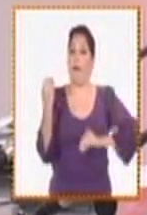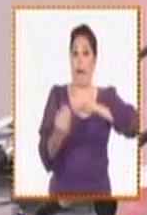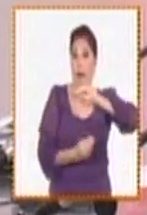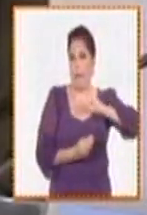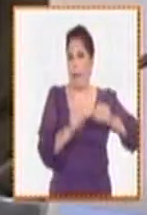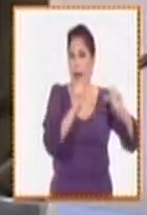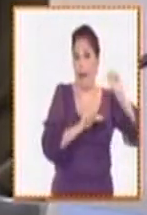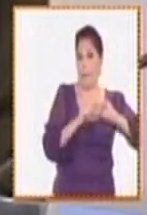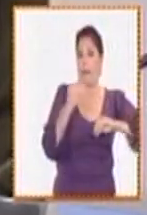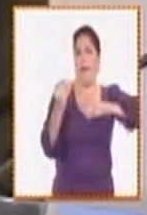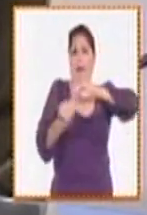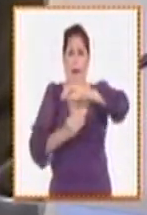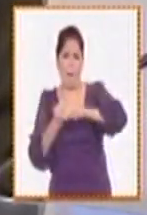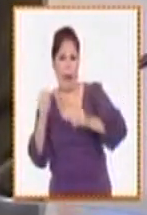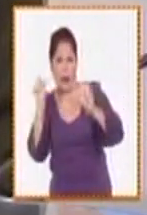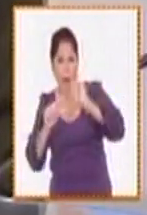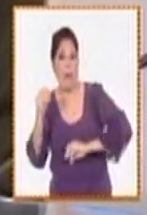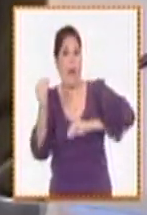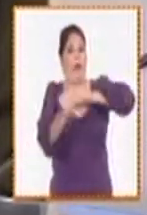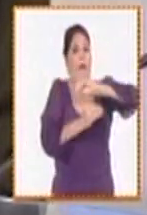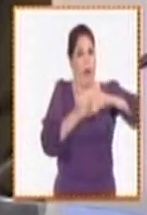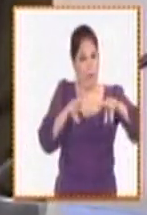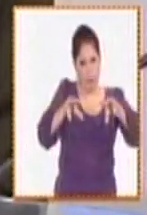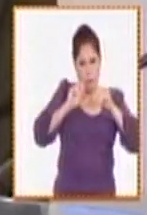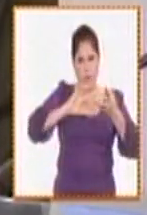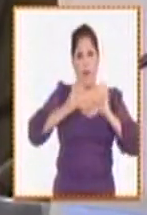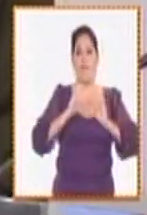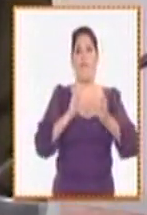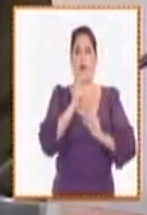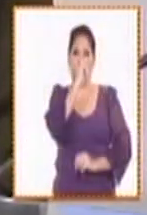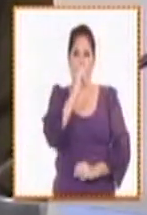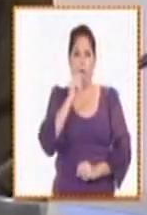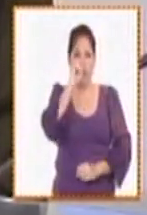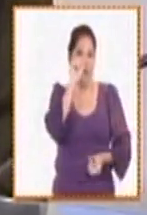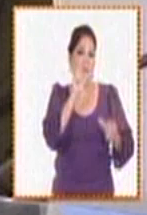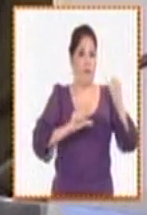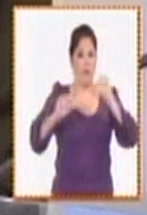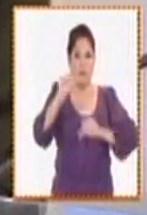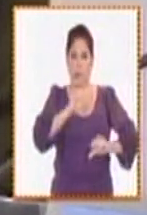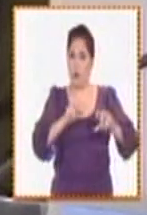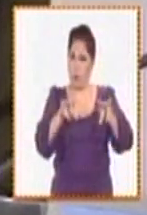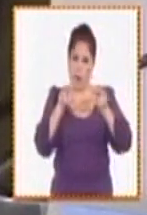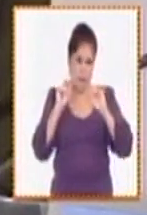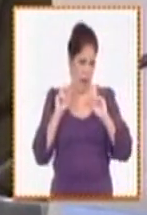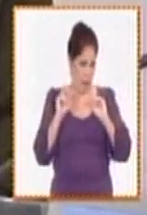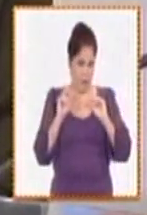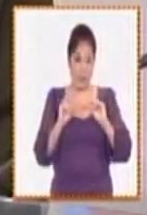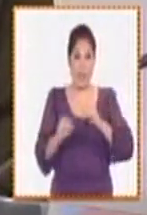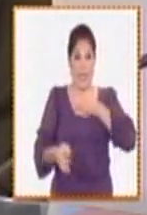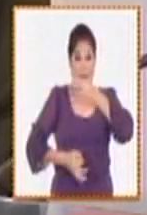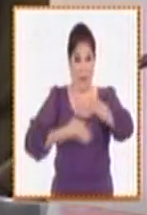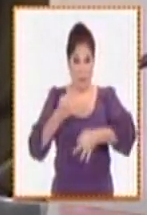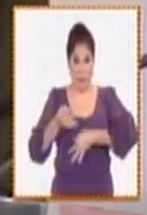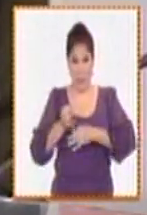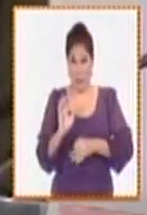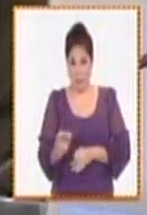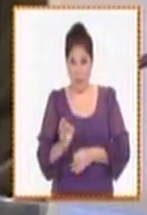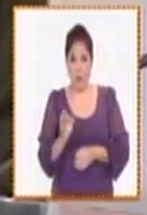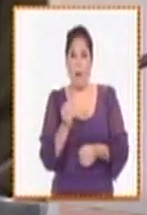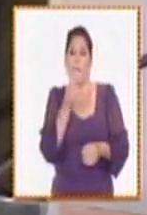es decir, se le cambia una molécula y una nueva formulación de cannabinoide sintético, que como se explicaba,